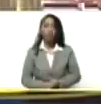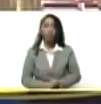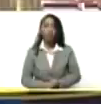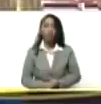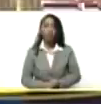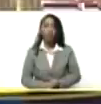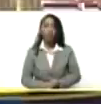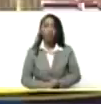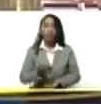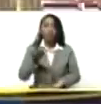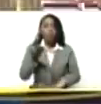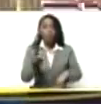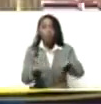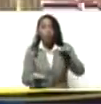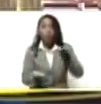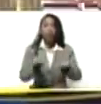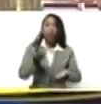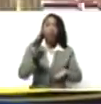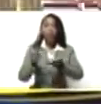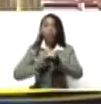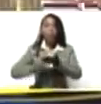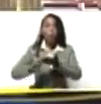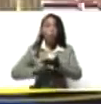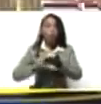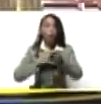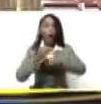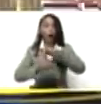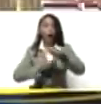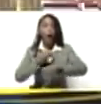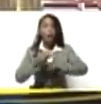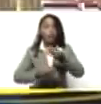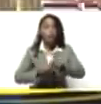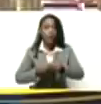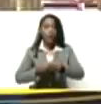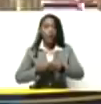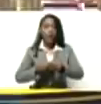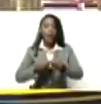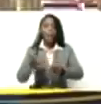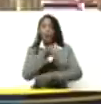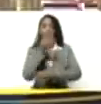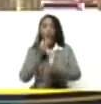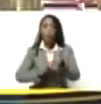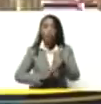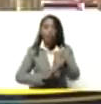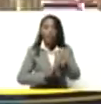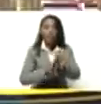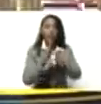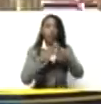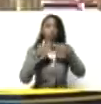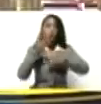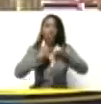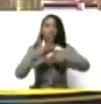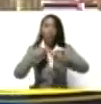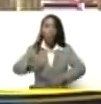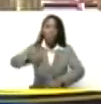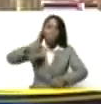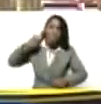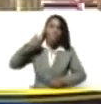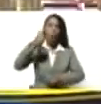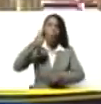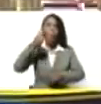estabilizar y garantizar la calidad de todos los servicios públicos del